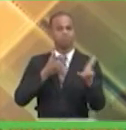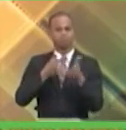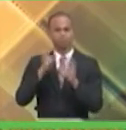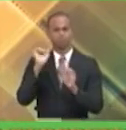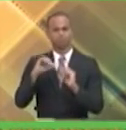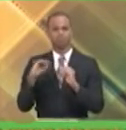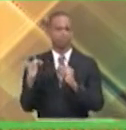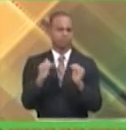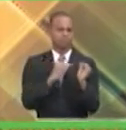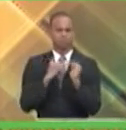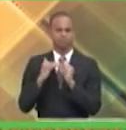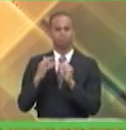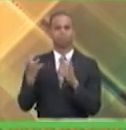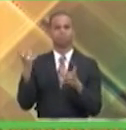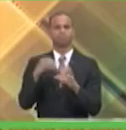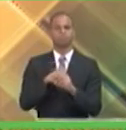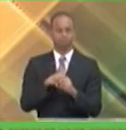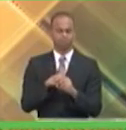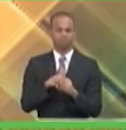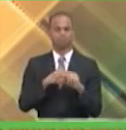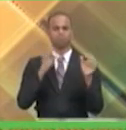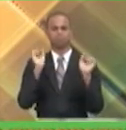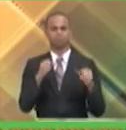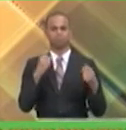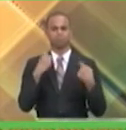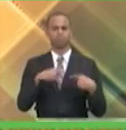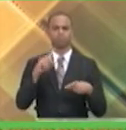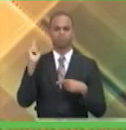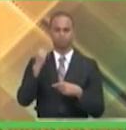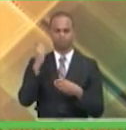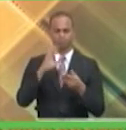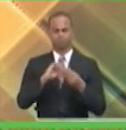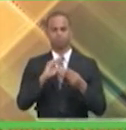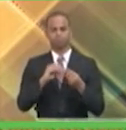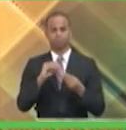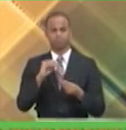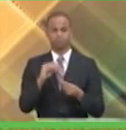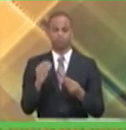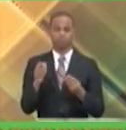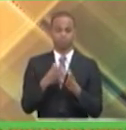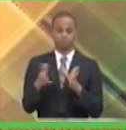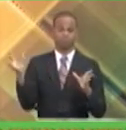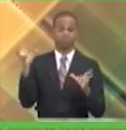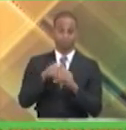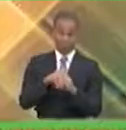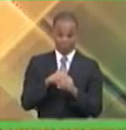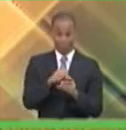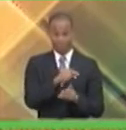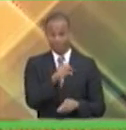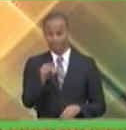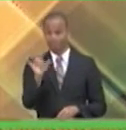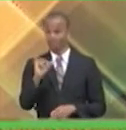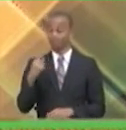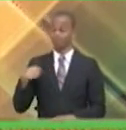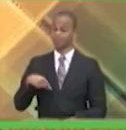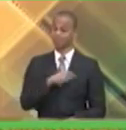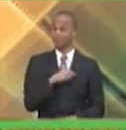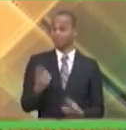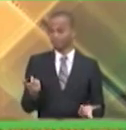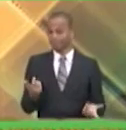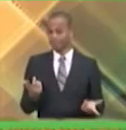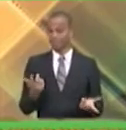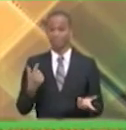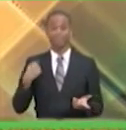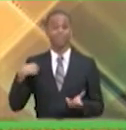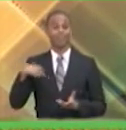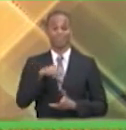esa verdadera, ¿verdad?, inclusión que de tanto se habla. Entonces, la inclusión de ellos y la de nosotros, porque los